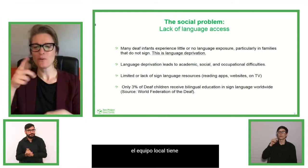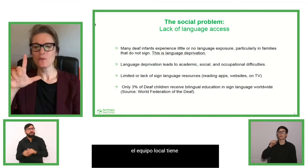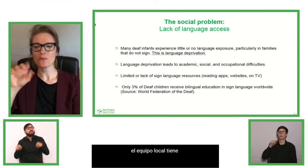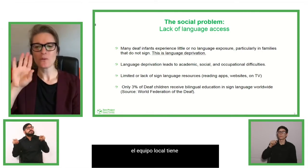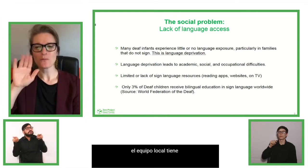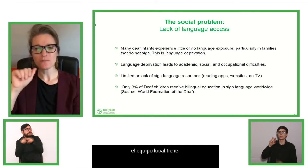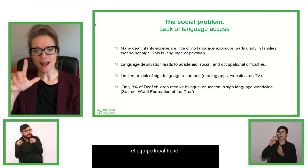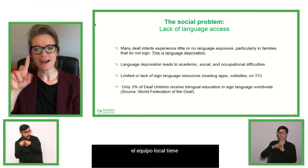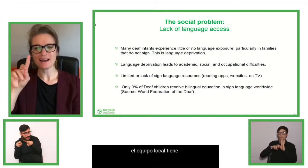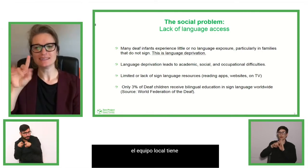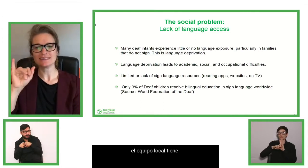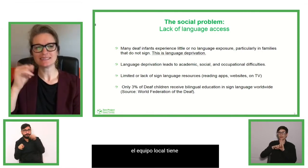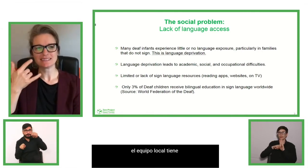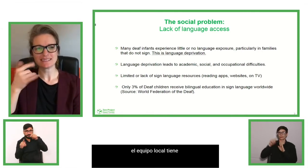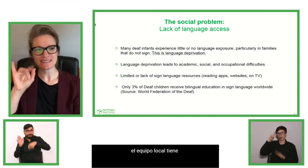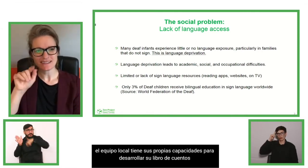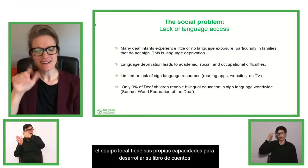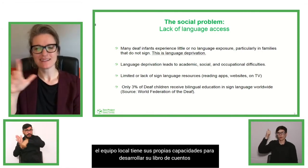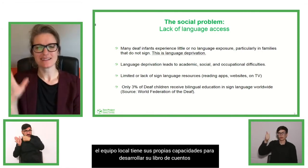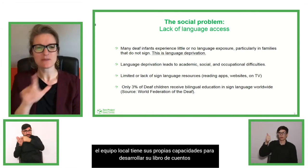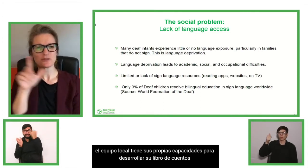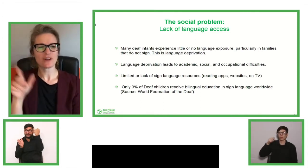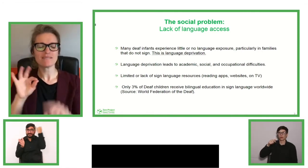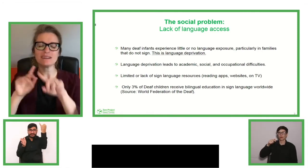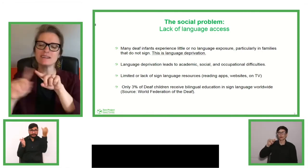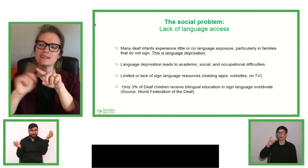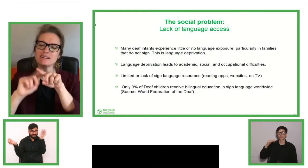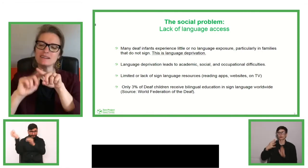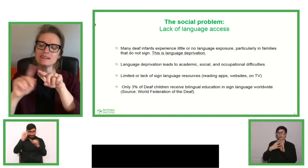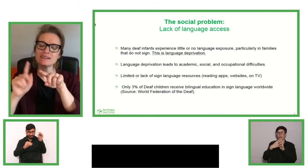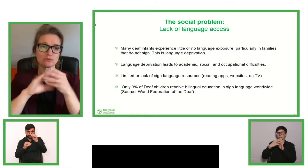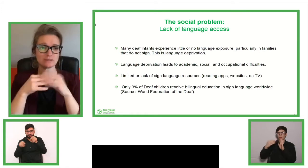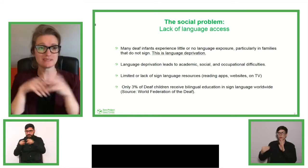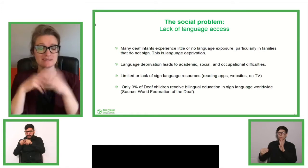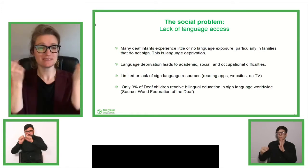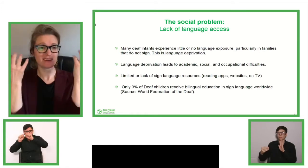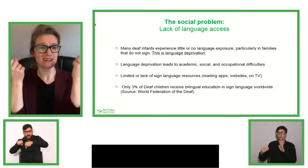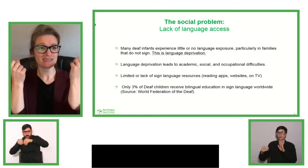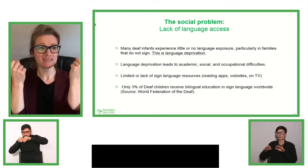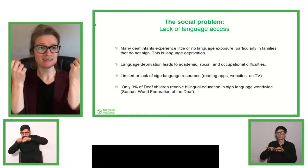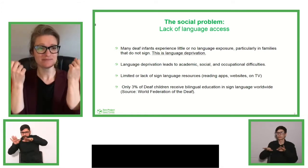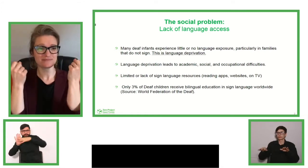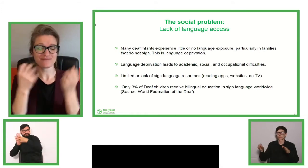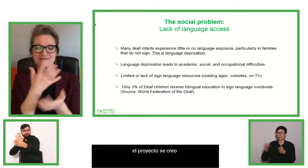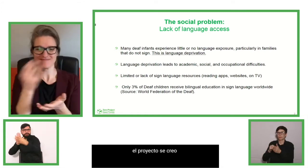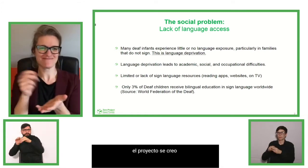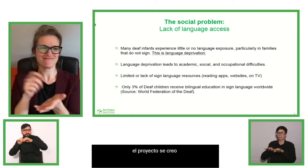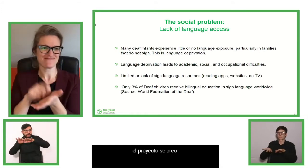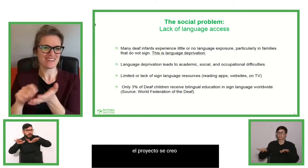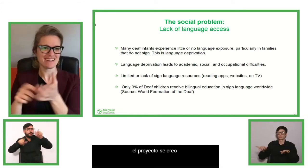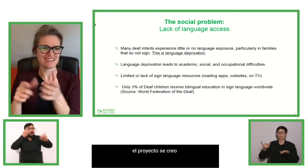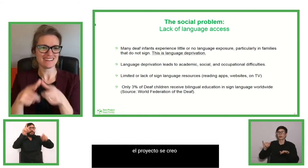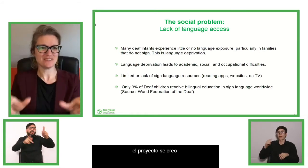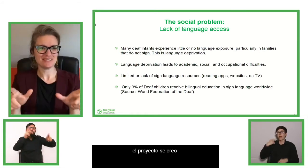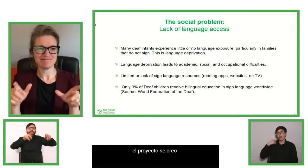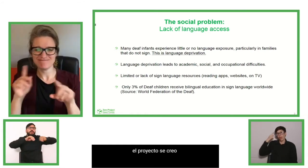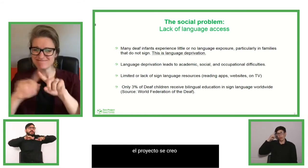el proyecto se creó y se replicó en el local. Y la idea es crear una